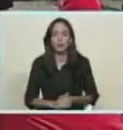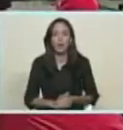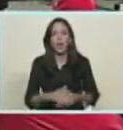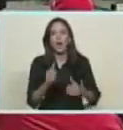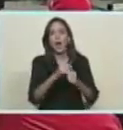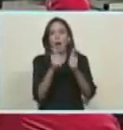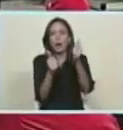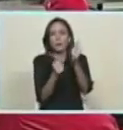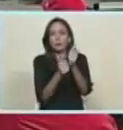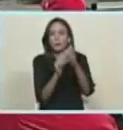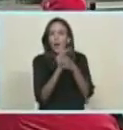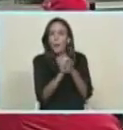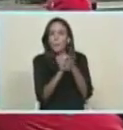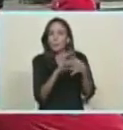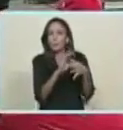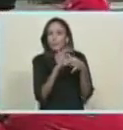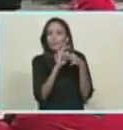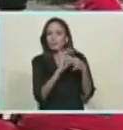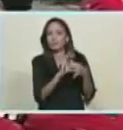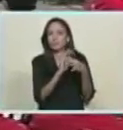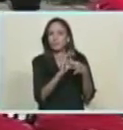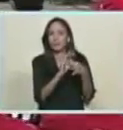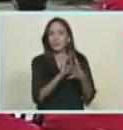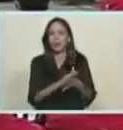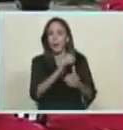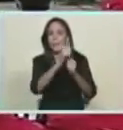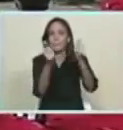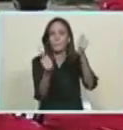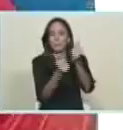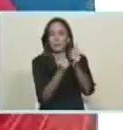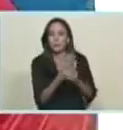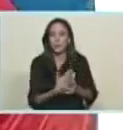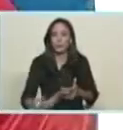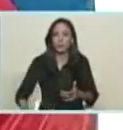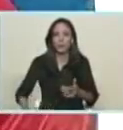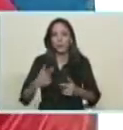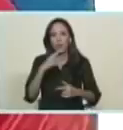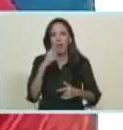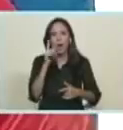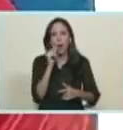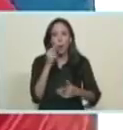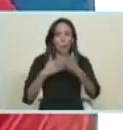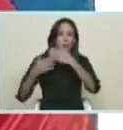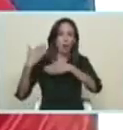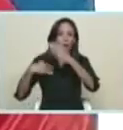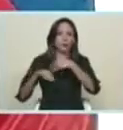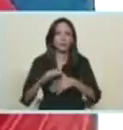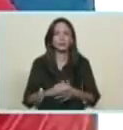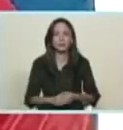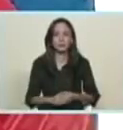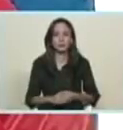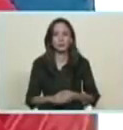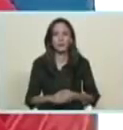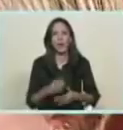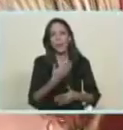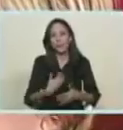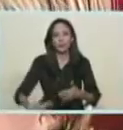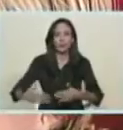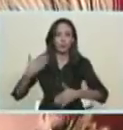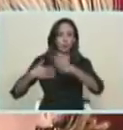su compadre, el vicepresidente entonces, Juan Vicente Gómez.